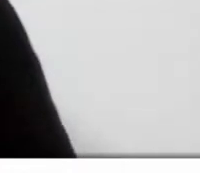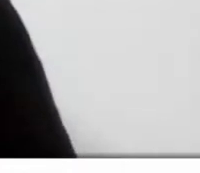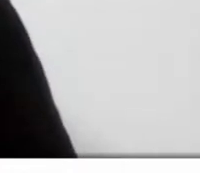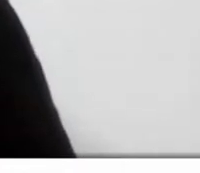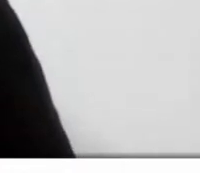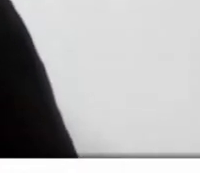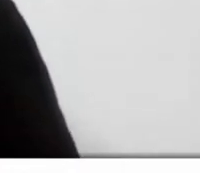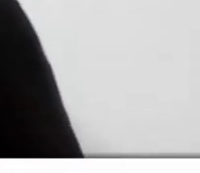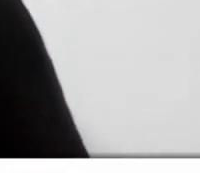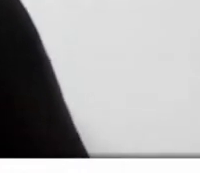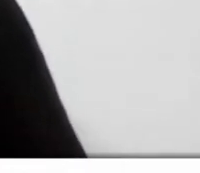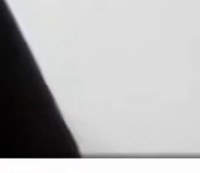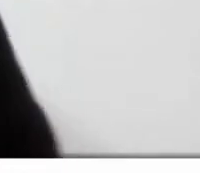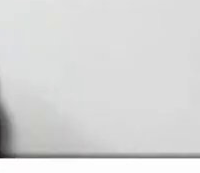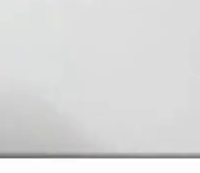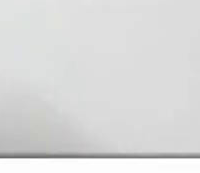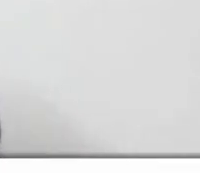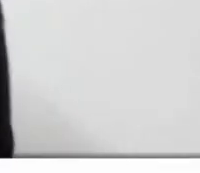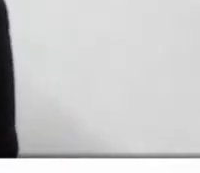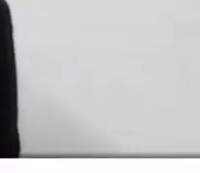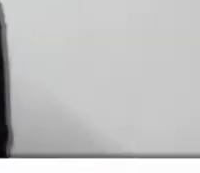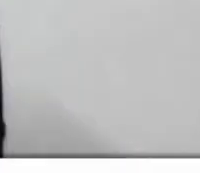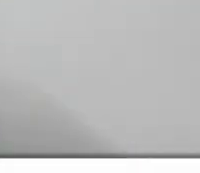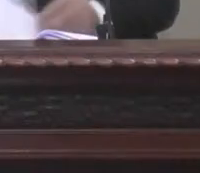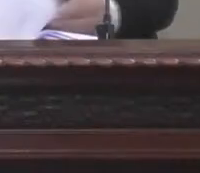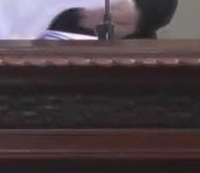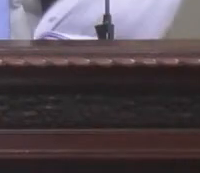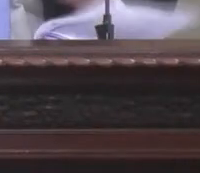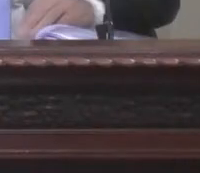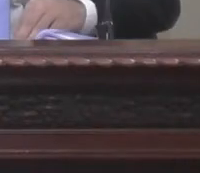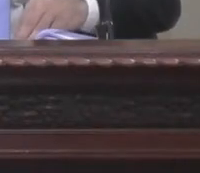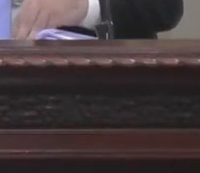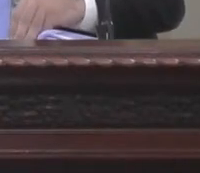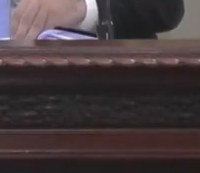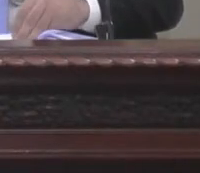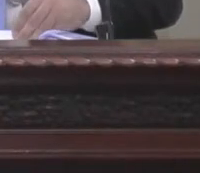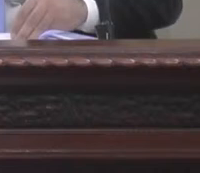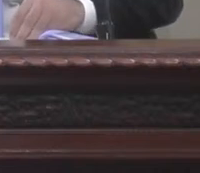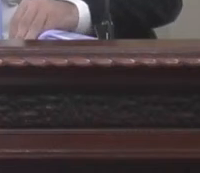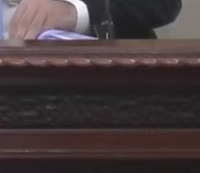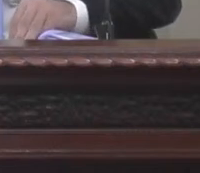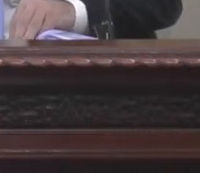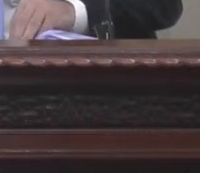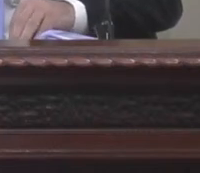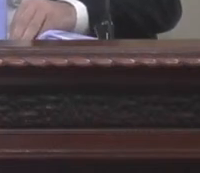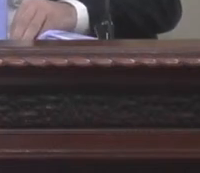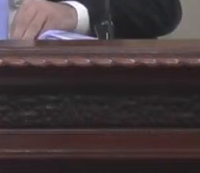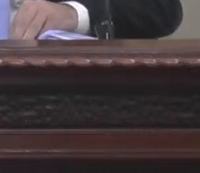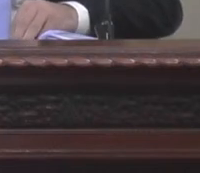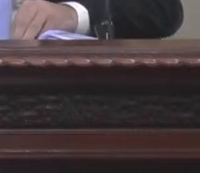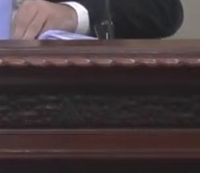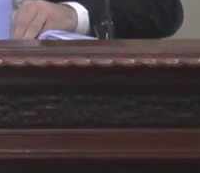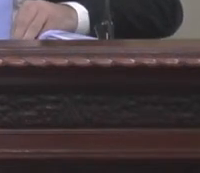ciudad. Nada más, muchas gracias. Gracias, diputado Cándido. Tiene la palabra la diputada Peralta.